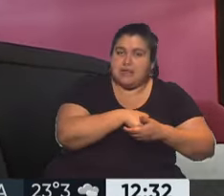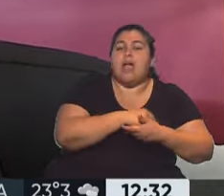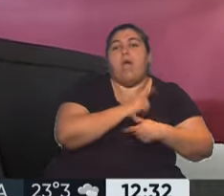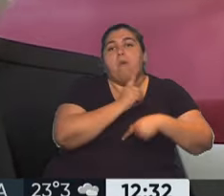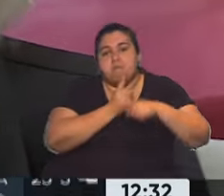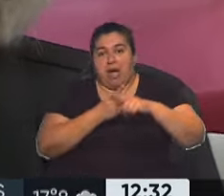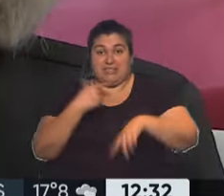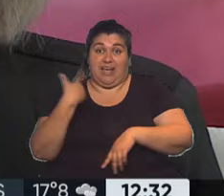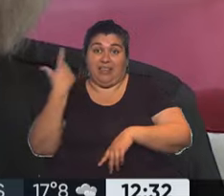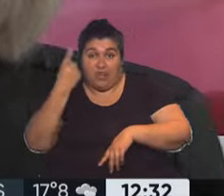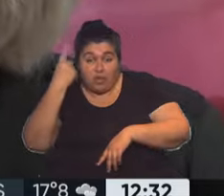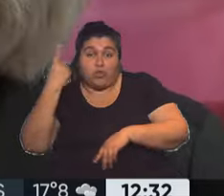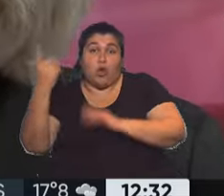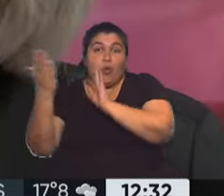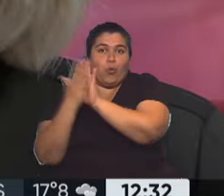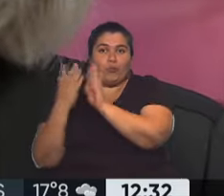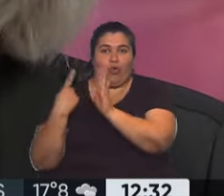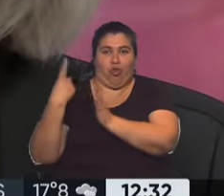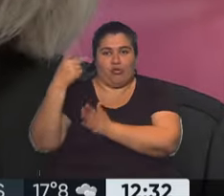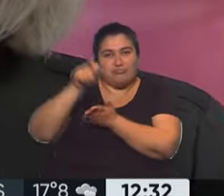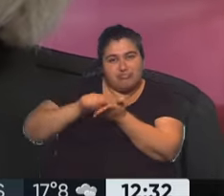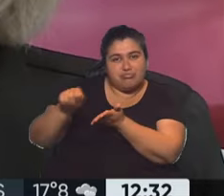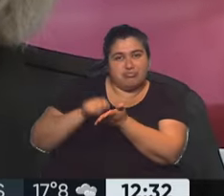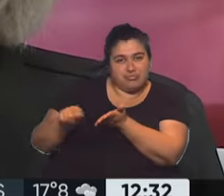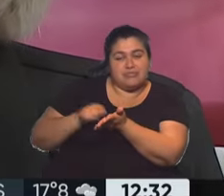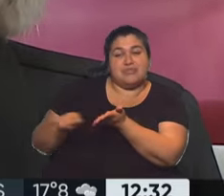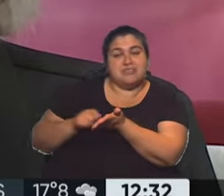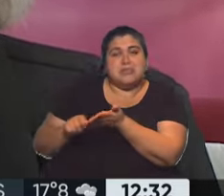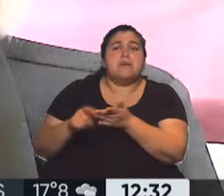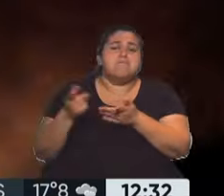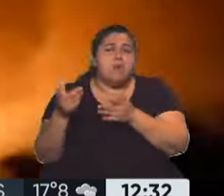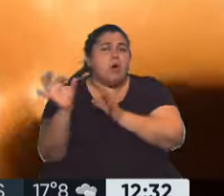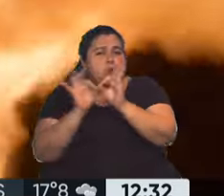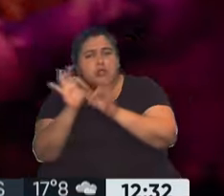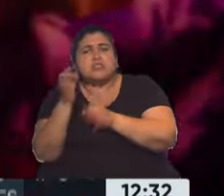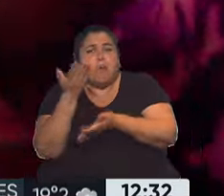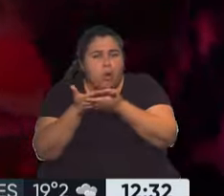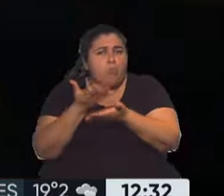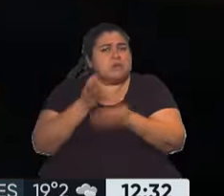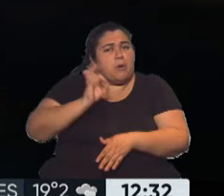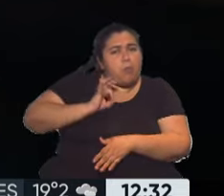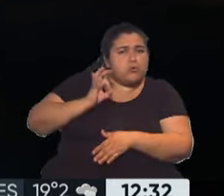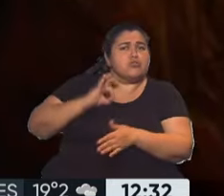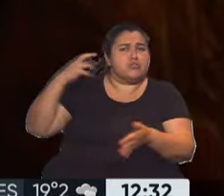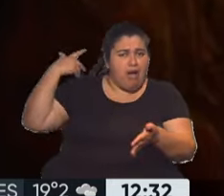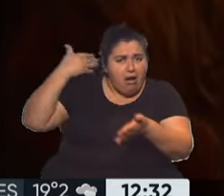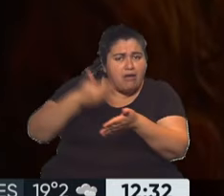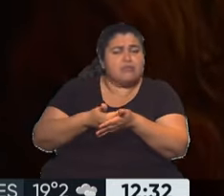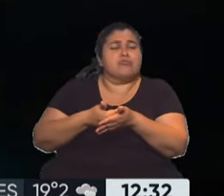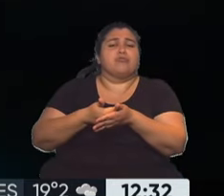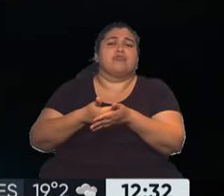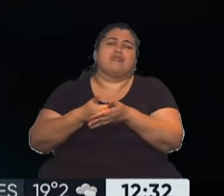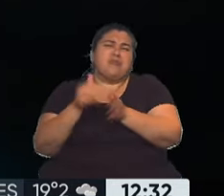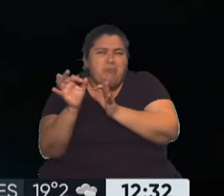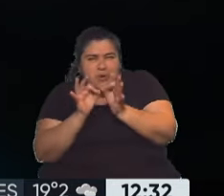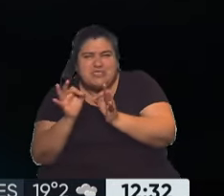Giral, el director, escribimos juntos el guión. Es un proyecto que tiene muchos años, un proyecto